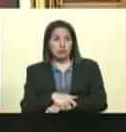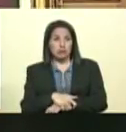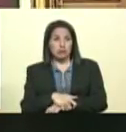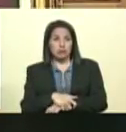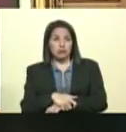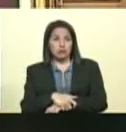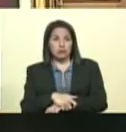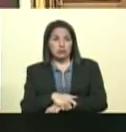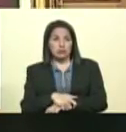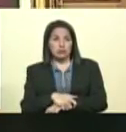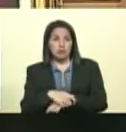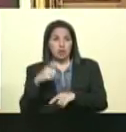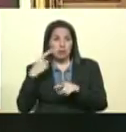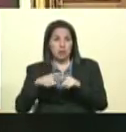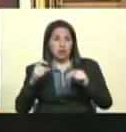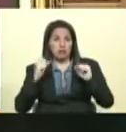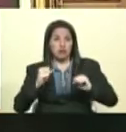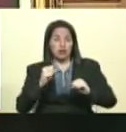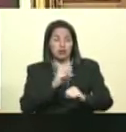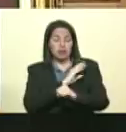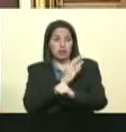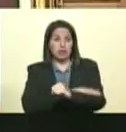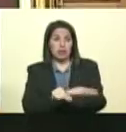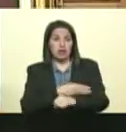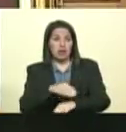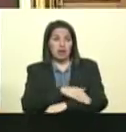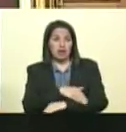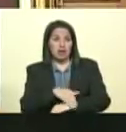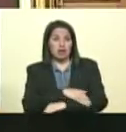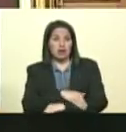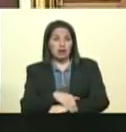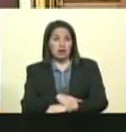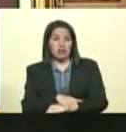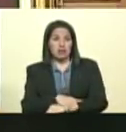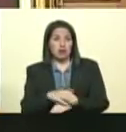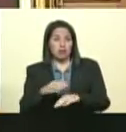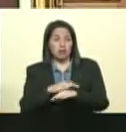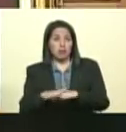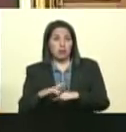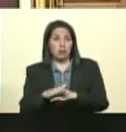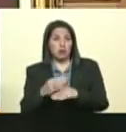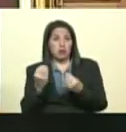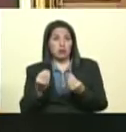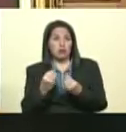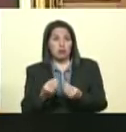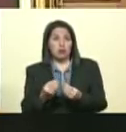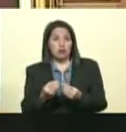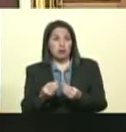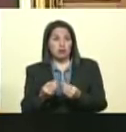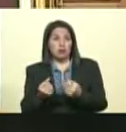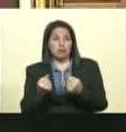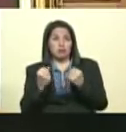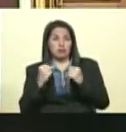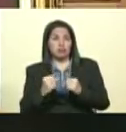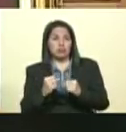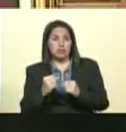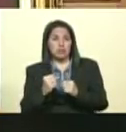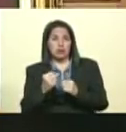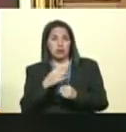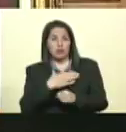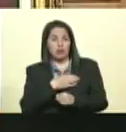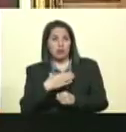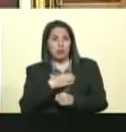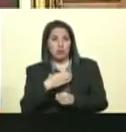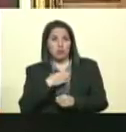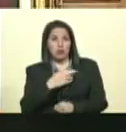y resistimos en las calles. Por eso la derecha y el imperialismo no pueden entender ¿Por qué somos indestructibles? ¿Por qué no pueden con